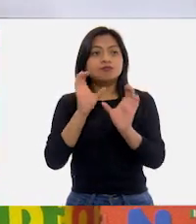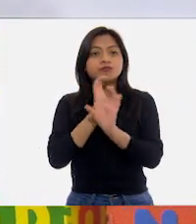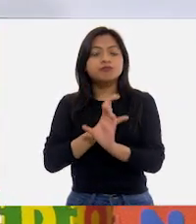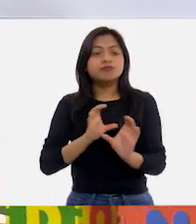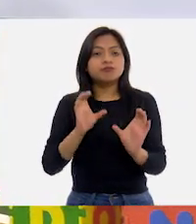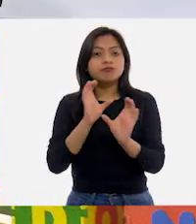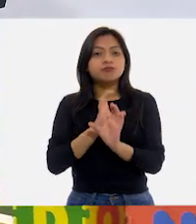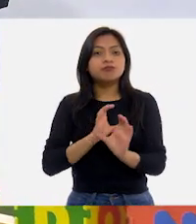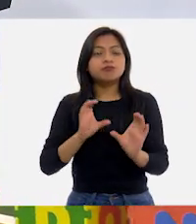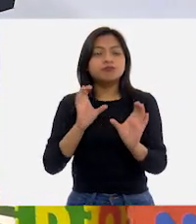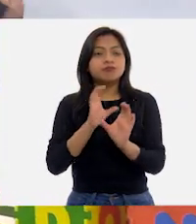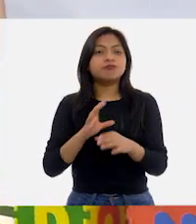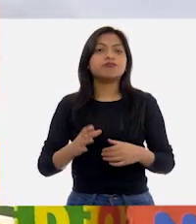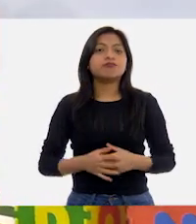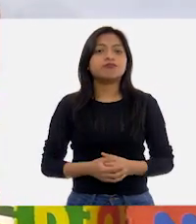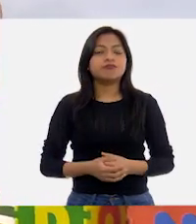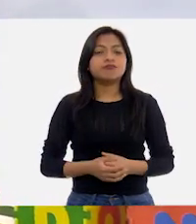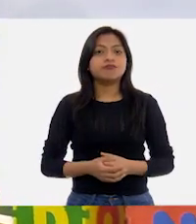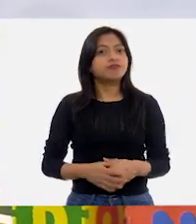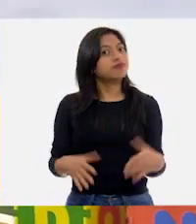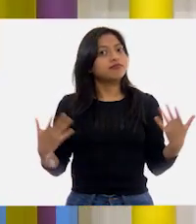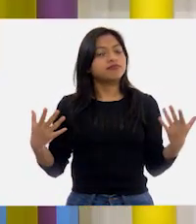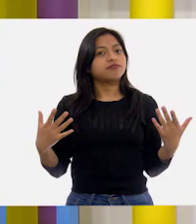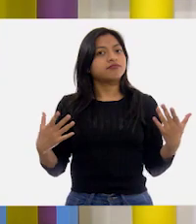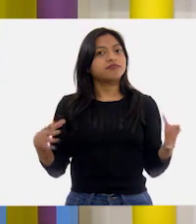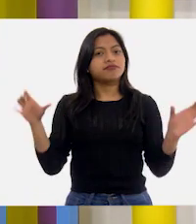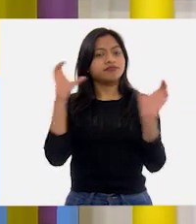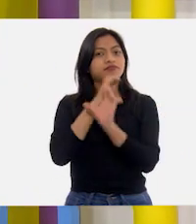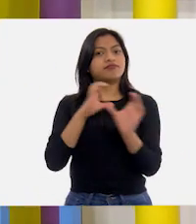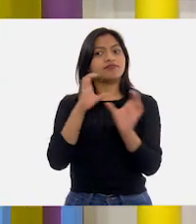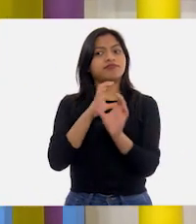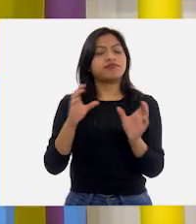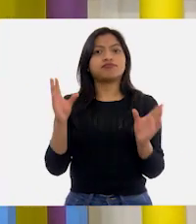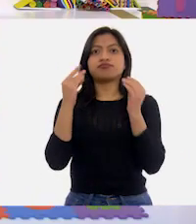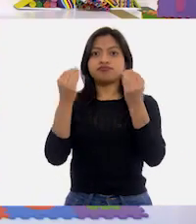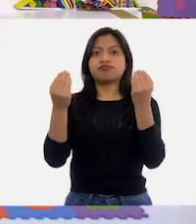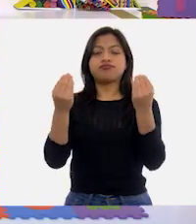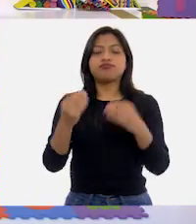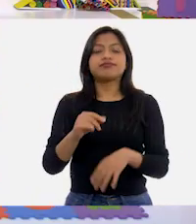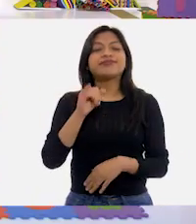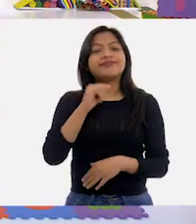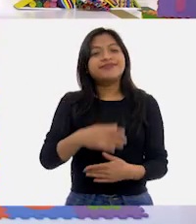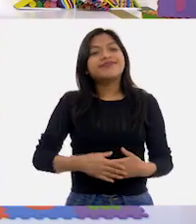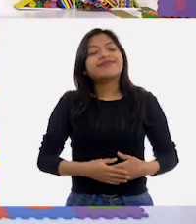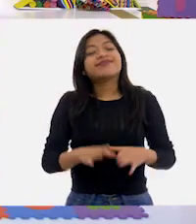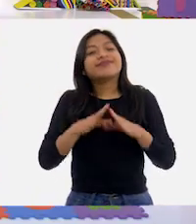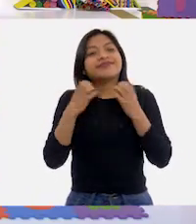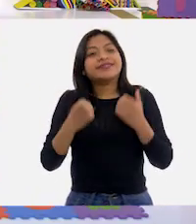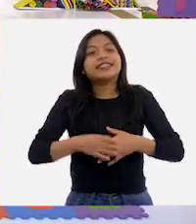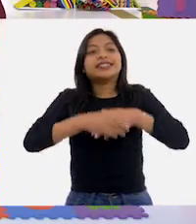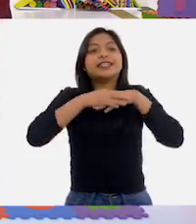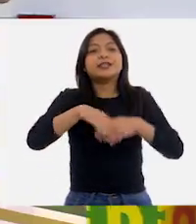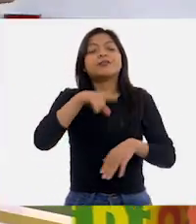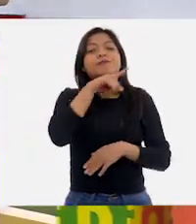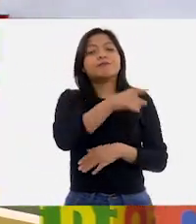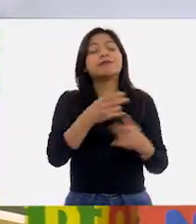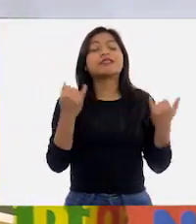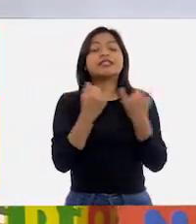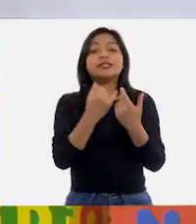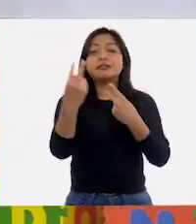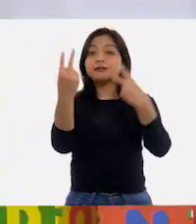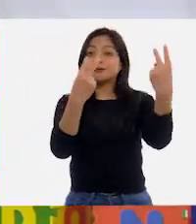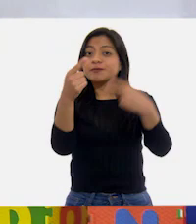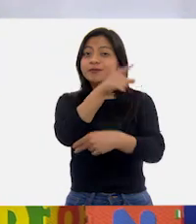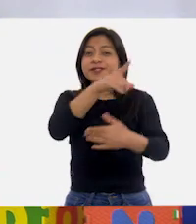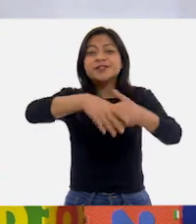di pensiero. ¡Ay, vienes cantando mucho! ¡Hola! ¿Cómo estás, Hortensia? Te saludo, Eric. Les saludo a todos y todas. Y el día de